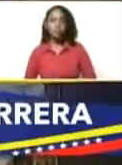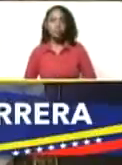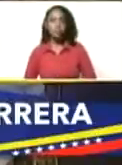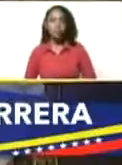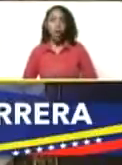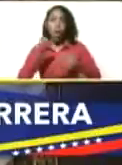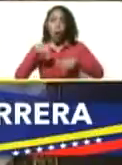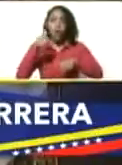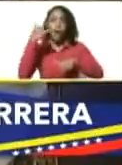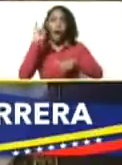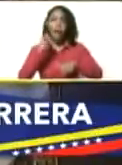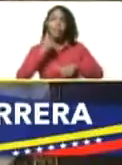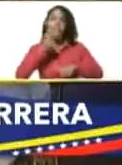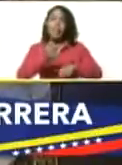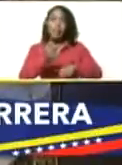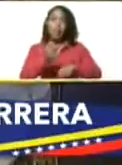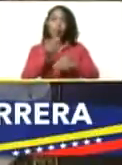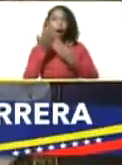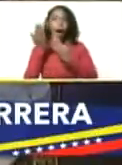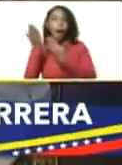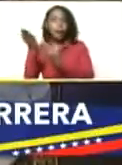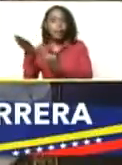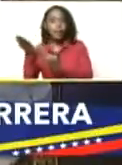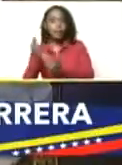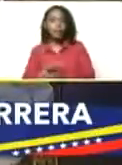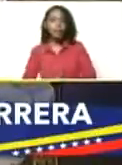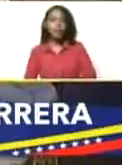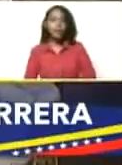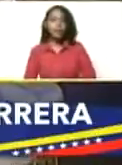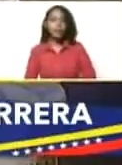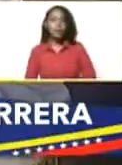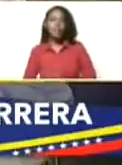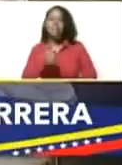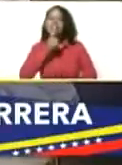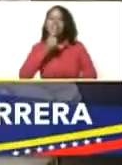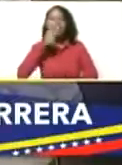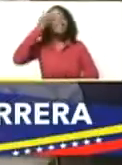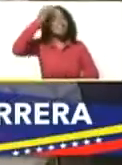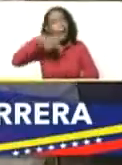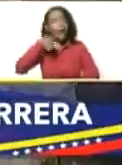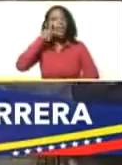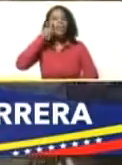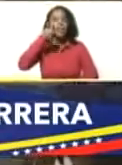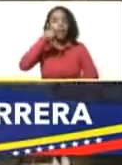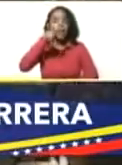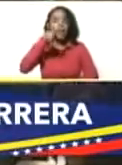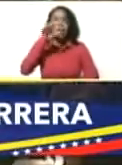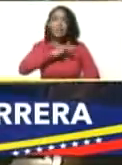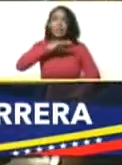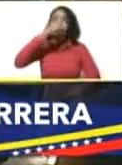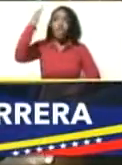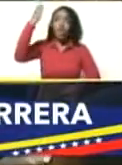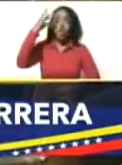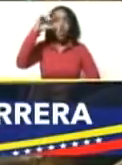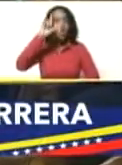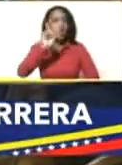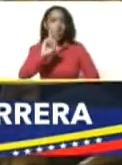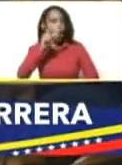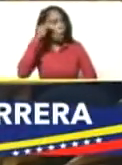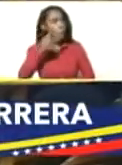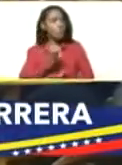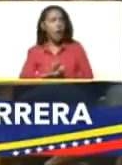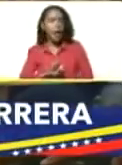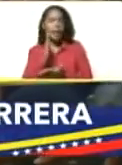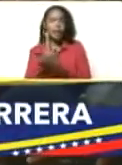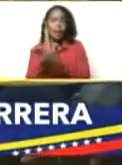hoy tenemos que decirte que quien cree en ti, Señor, no morirás para siempre. Y tú no